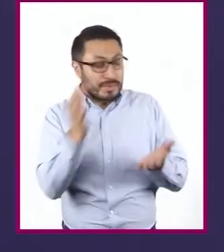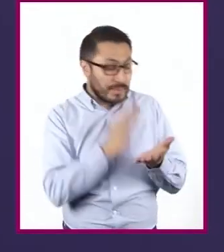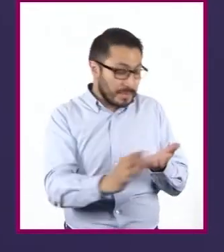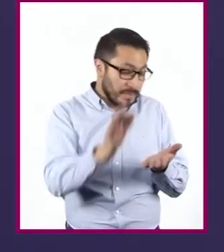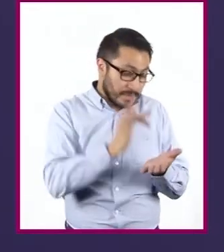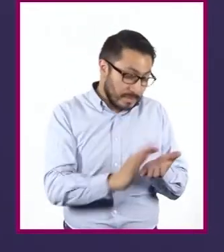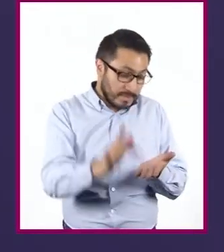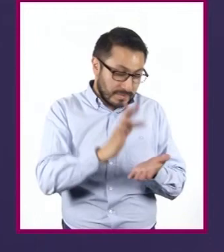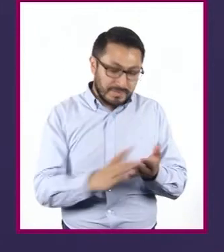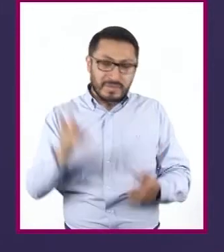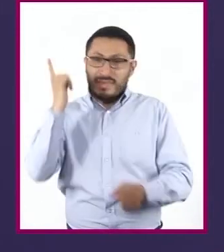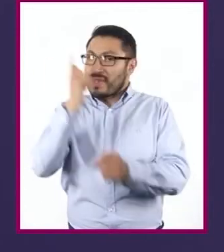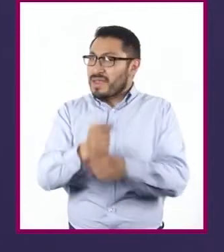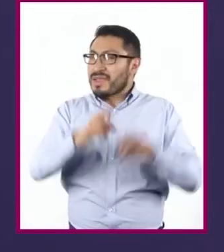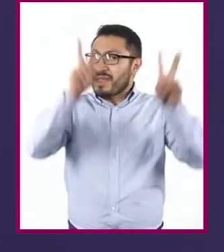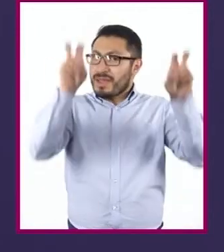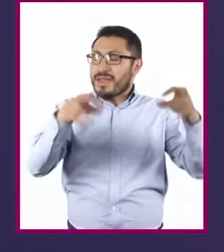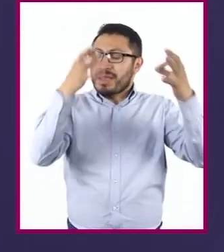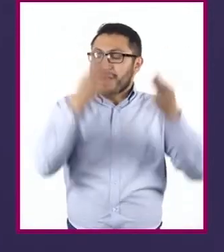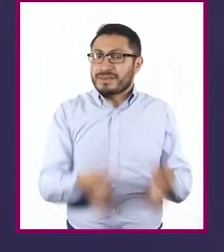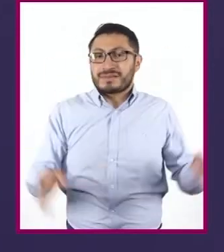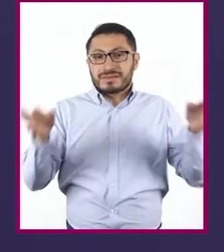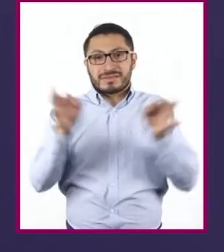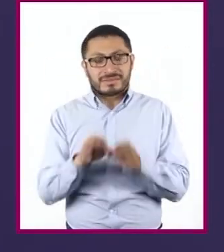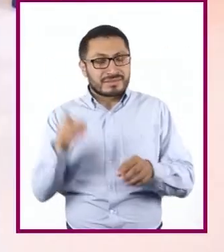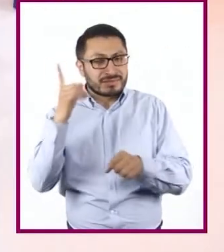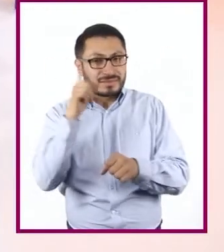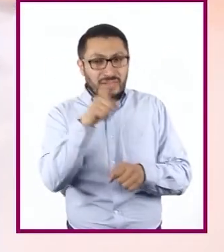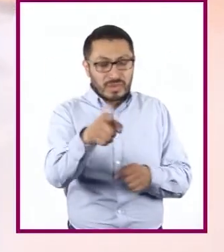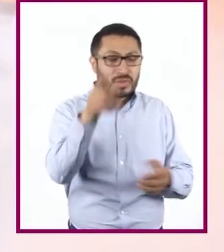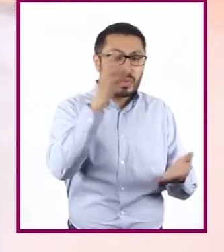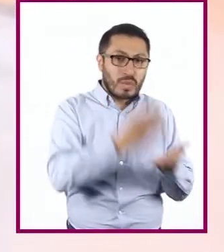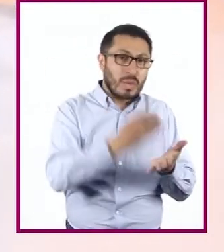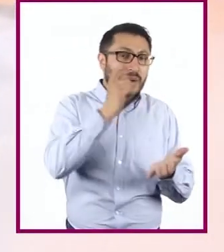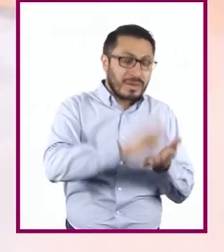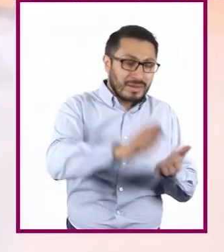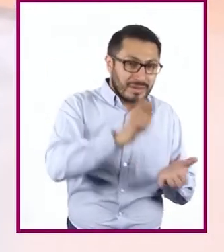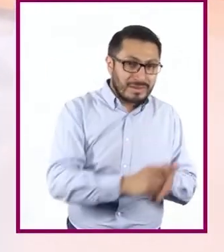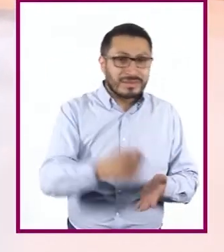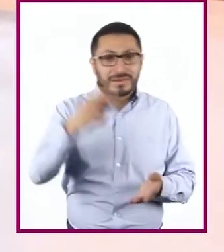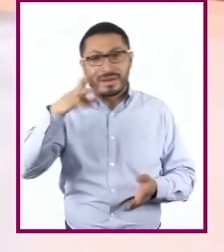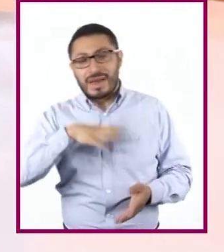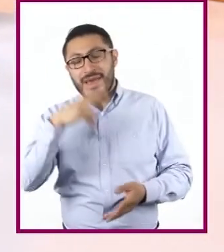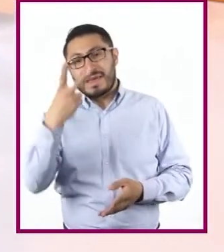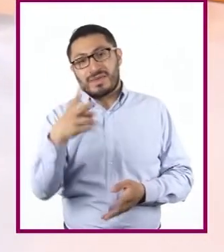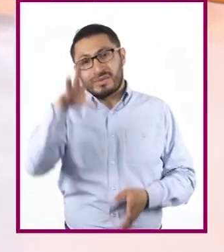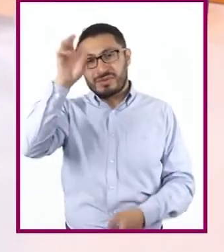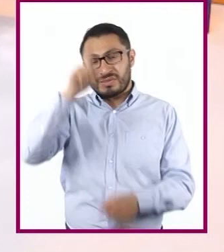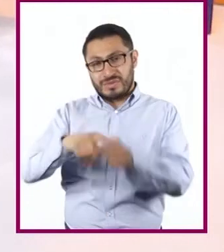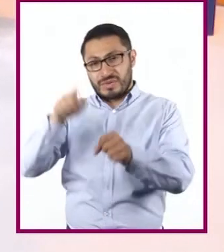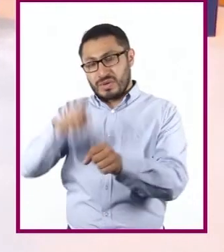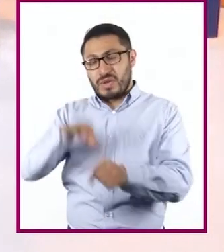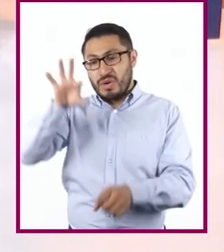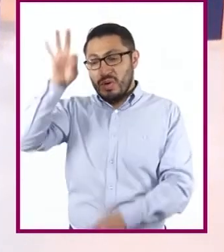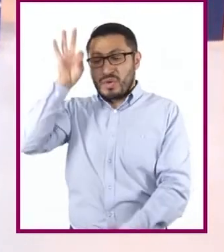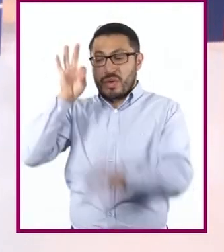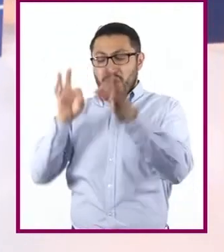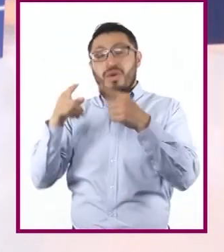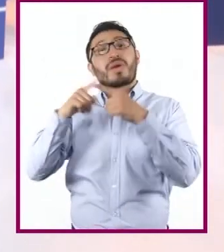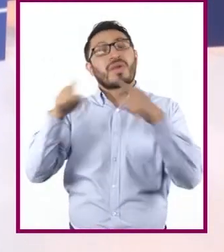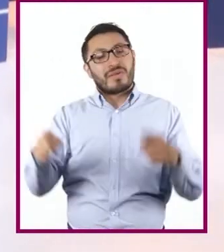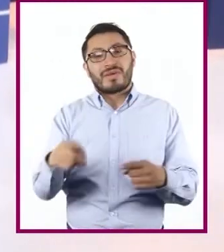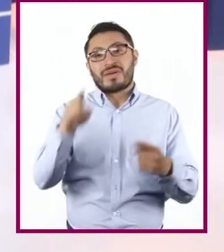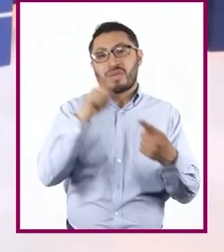el tema central. Escríbanlo en su cuaderno. Seleccionen dos colores diferentes. Les sugiero que